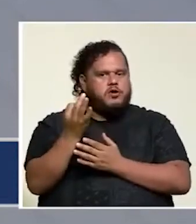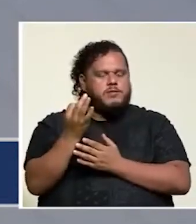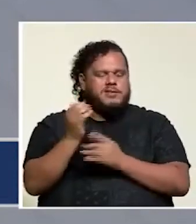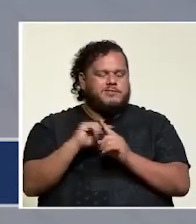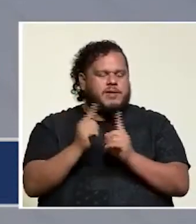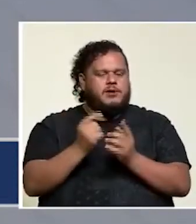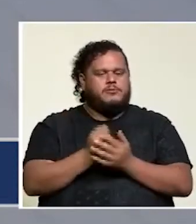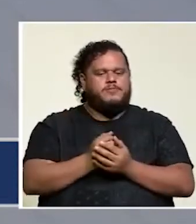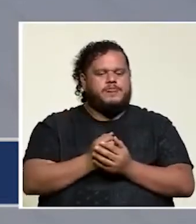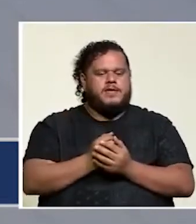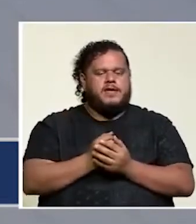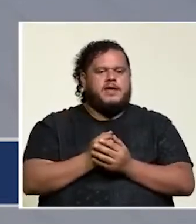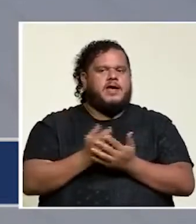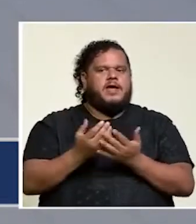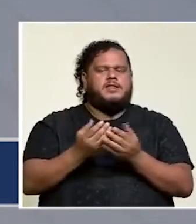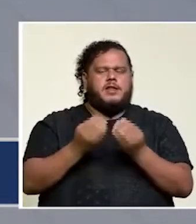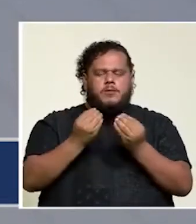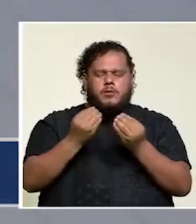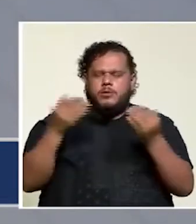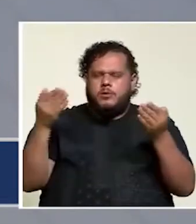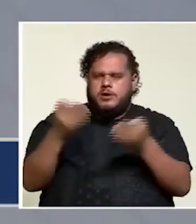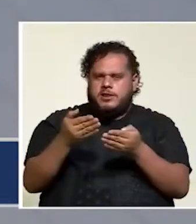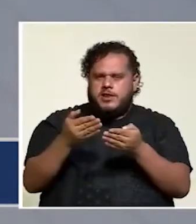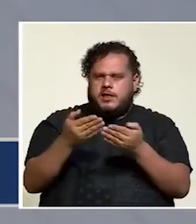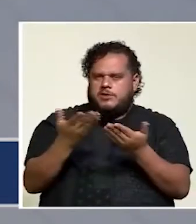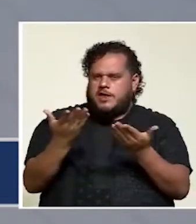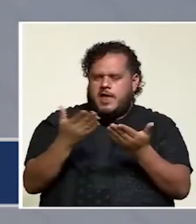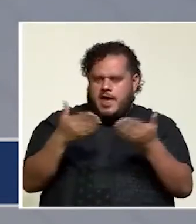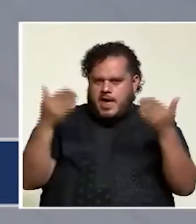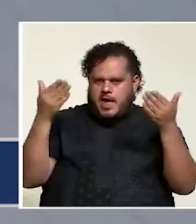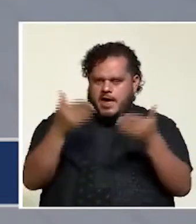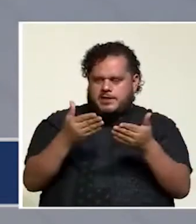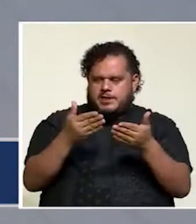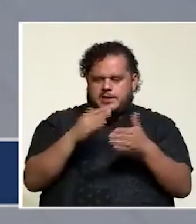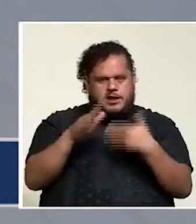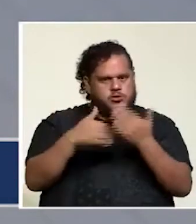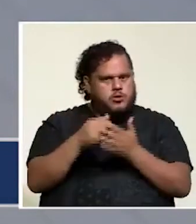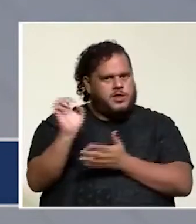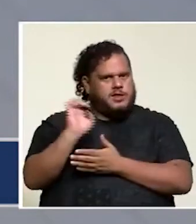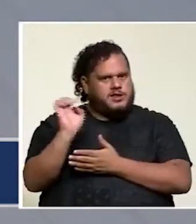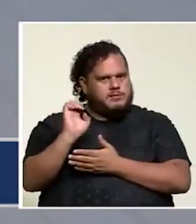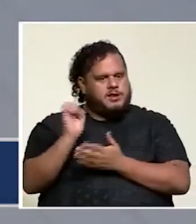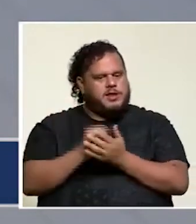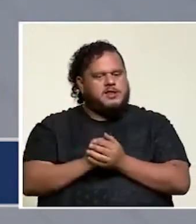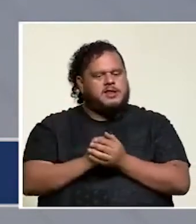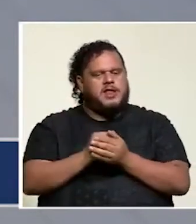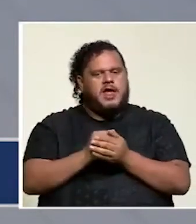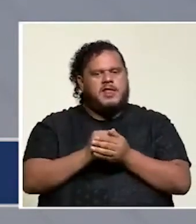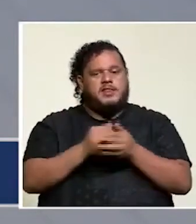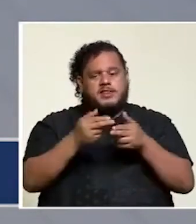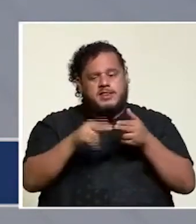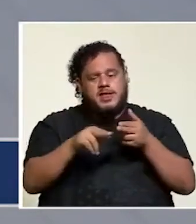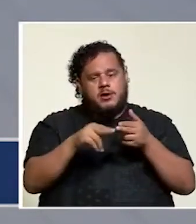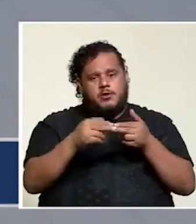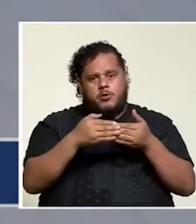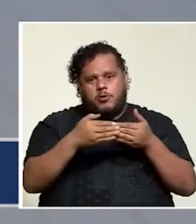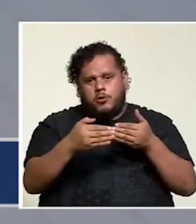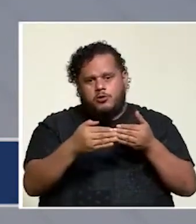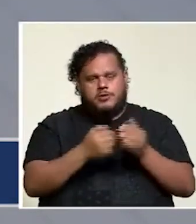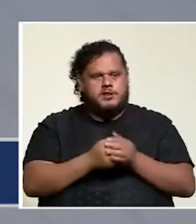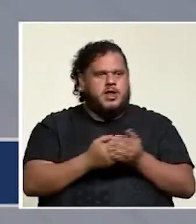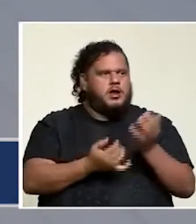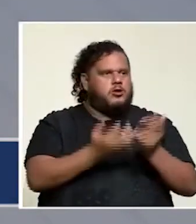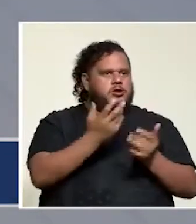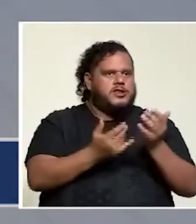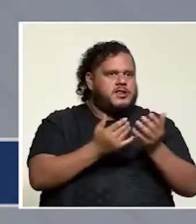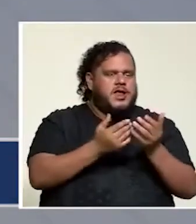pero han estado muy orientadas a atender las emergencias de corto plazo, ¿verdad? Los incendios de